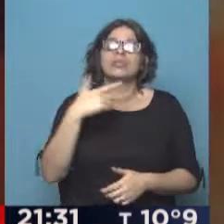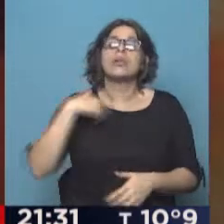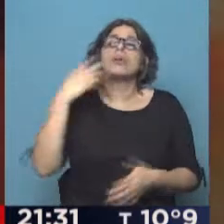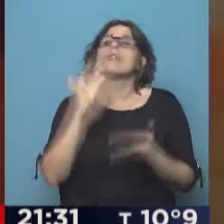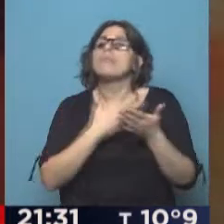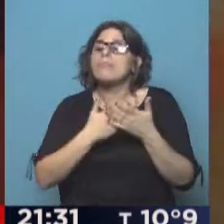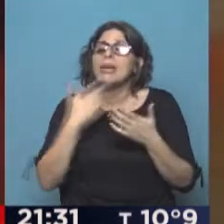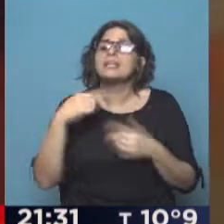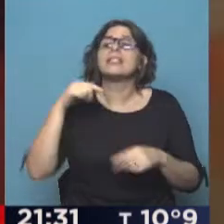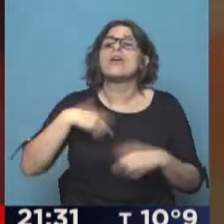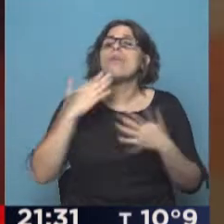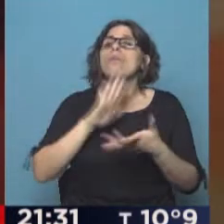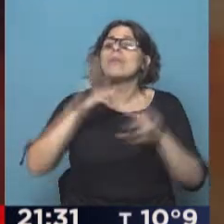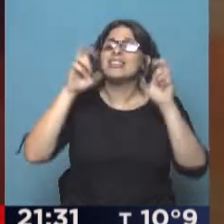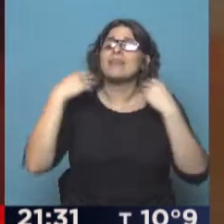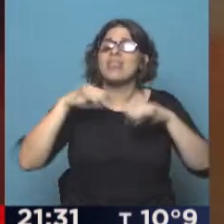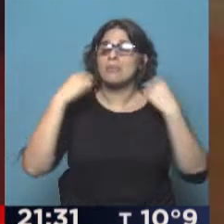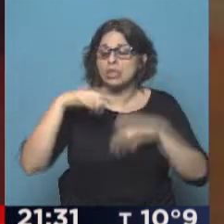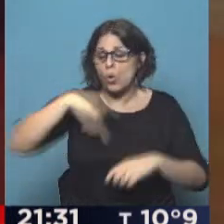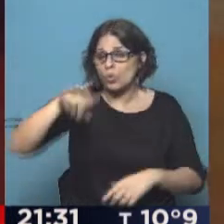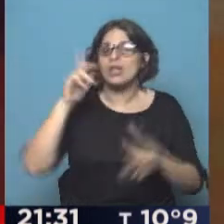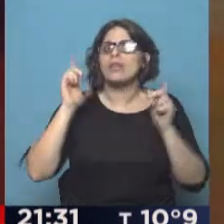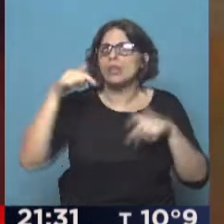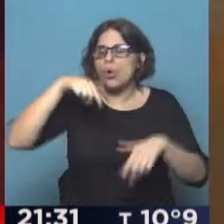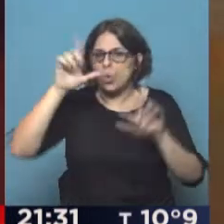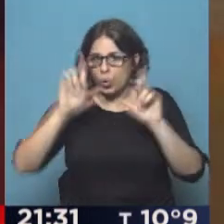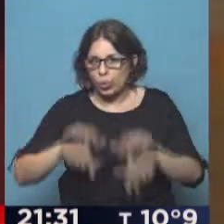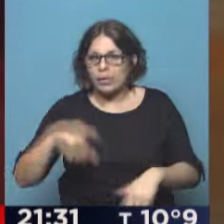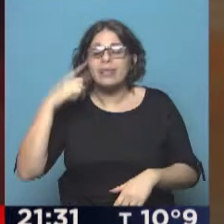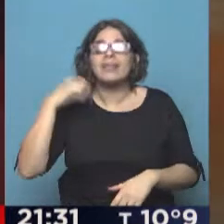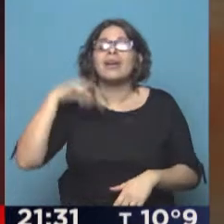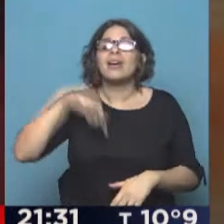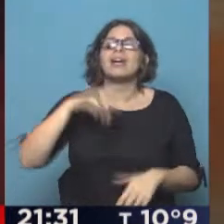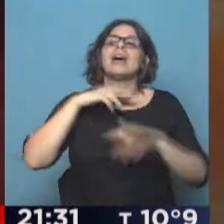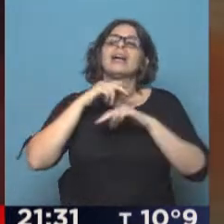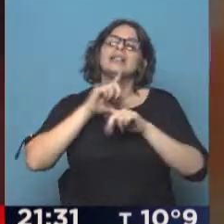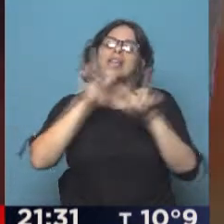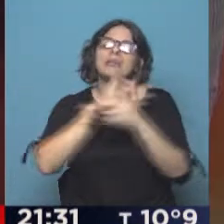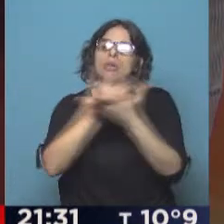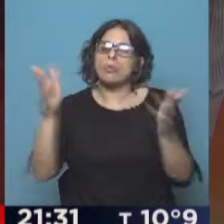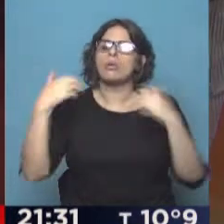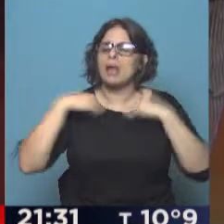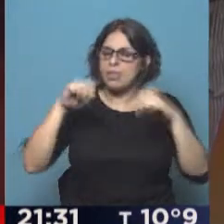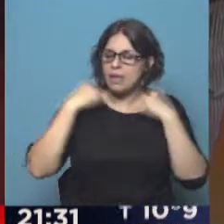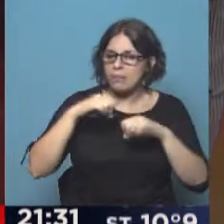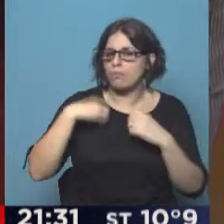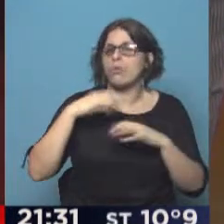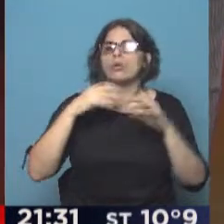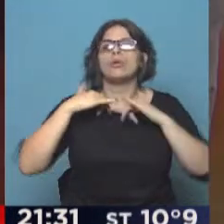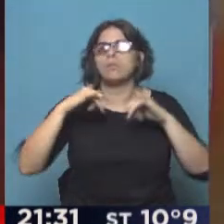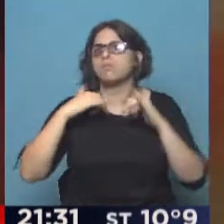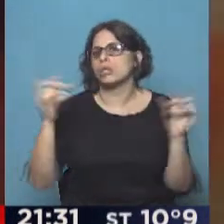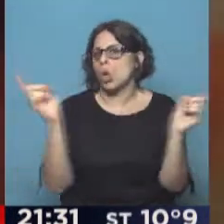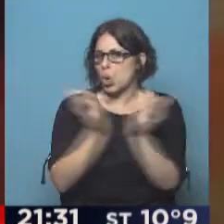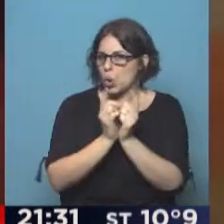todo lo que ocurrió en materia deportiva, porque usted disfrutó de este día y aquí en Televisión Pública Noticias Deportes tiene todo